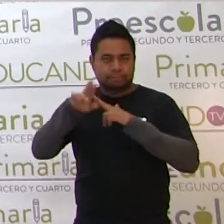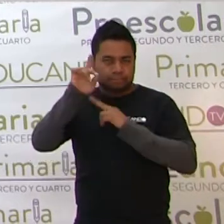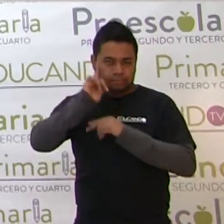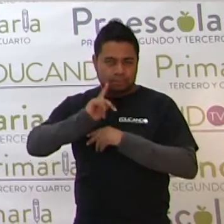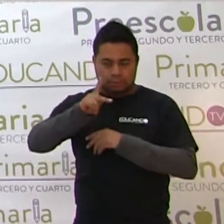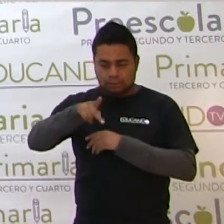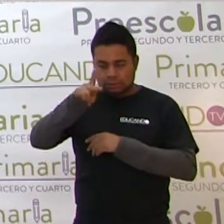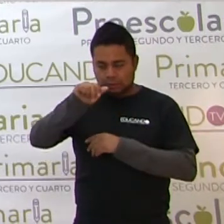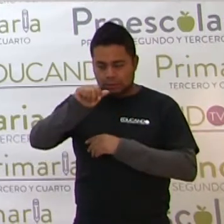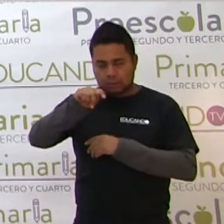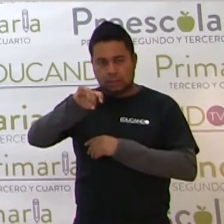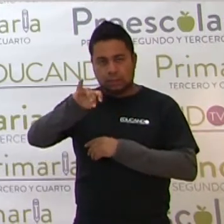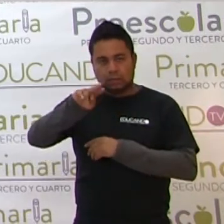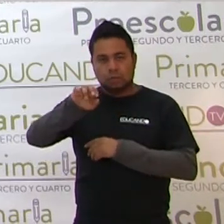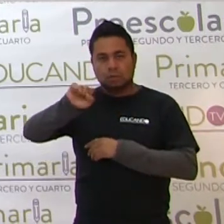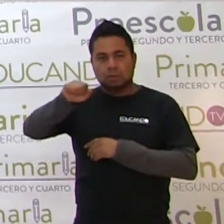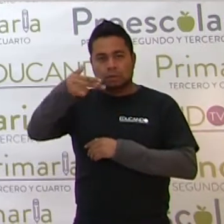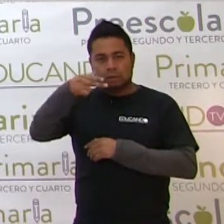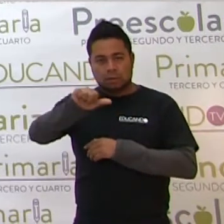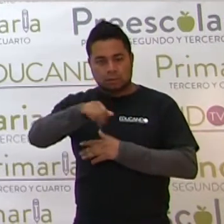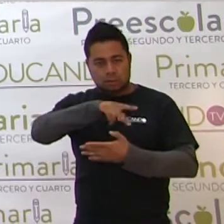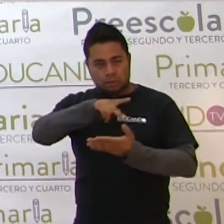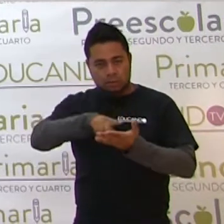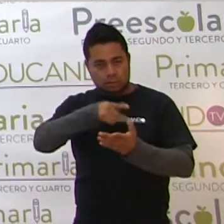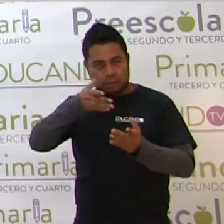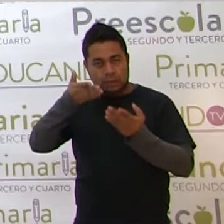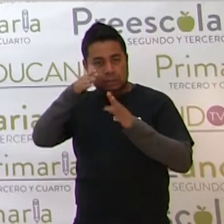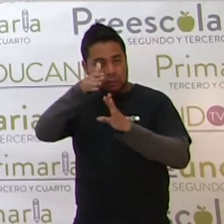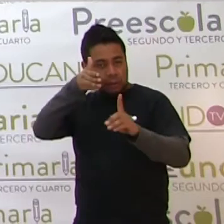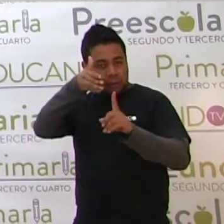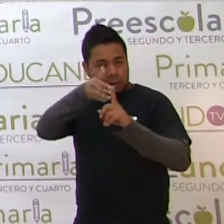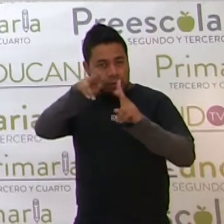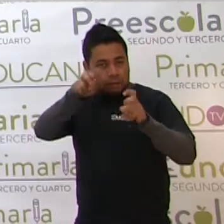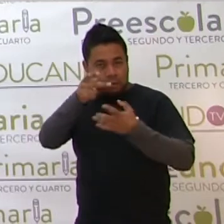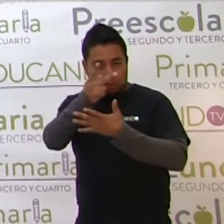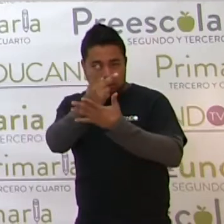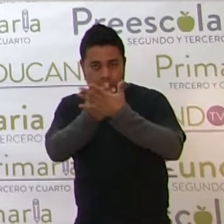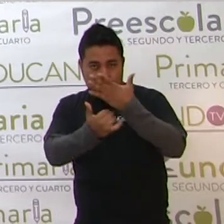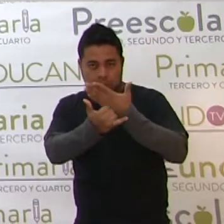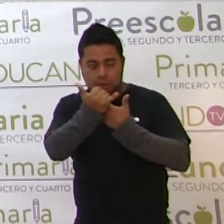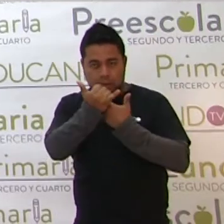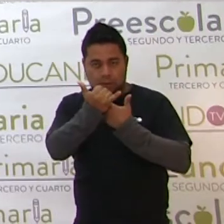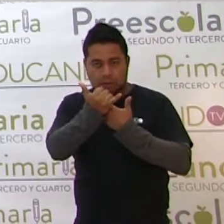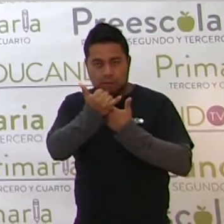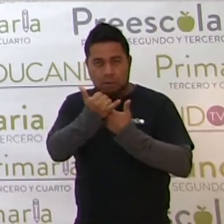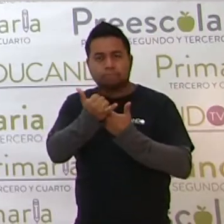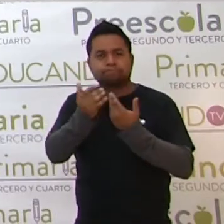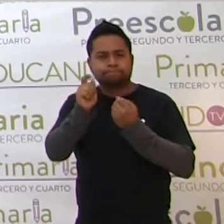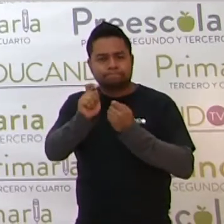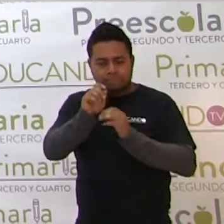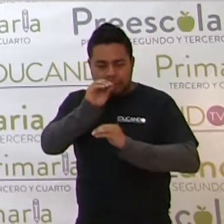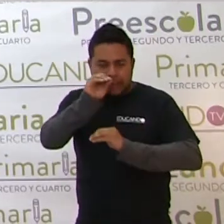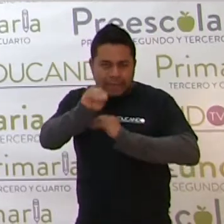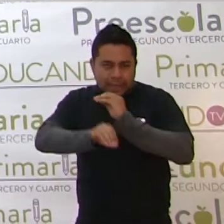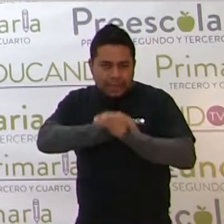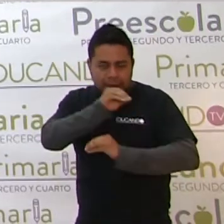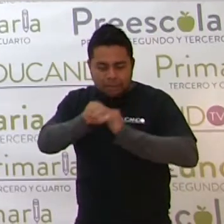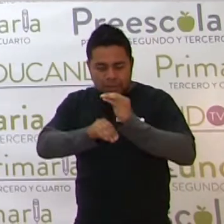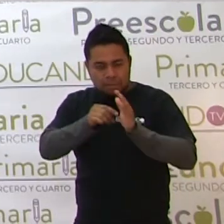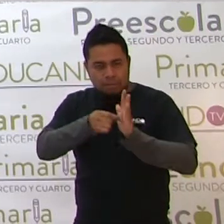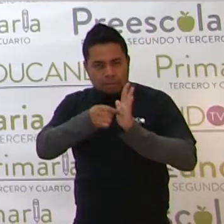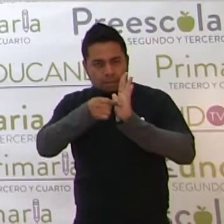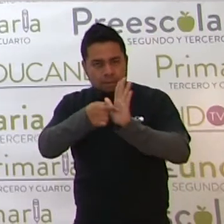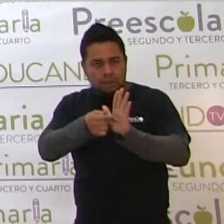Katiusha Toledo en una nueva emisión sobre el tema del proyecto elaborando una